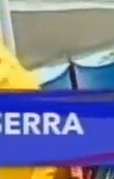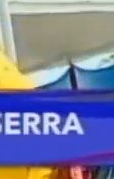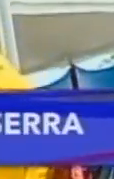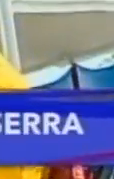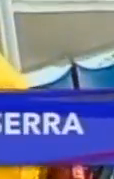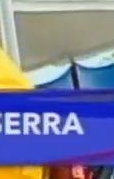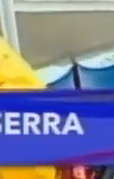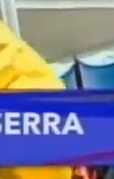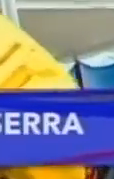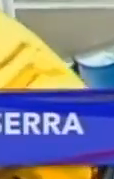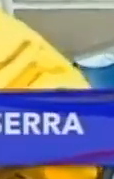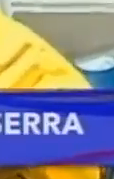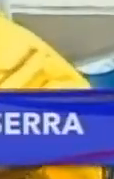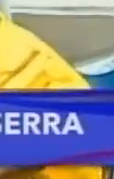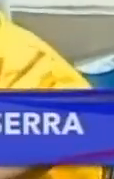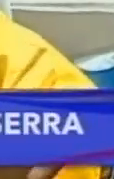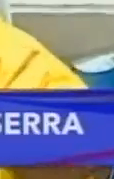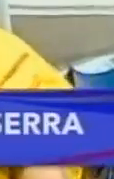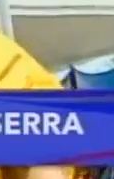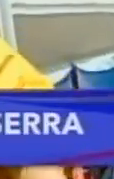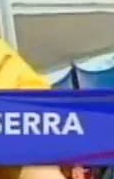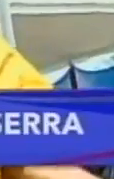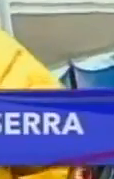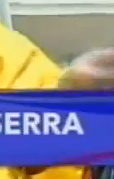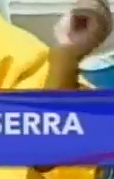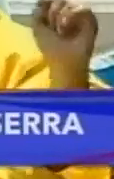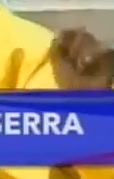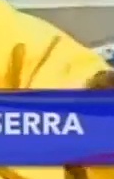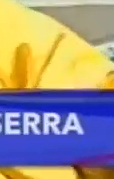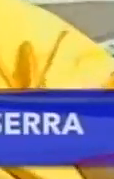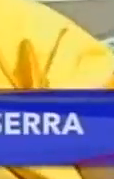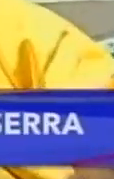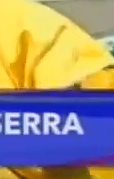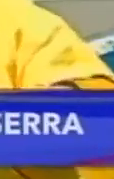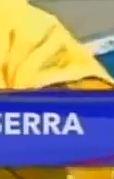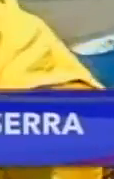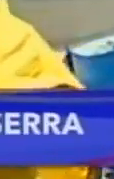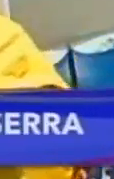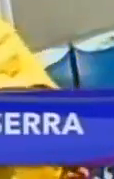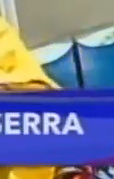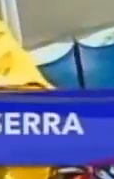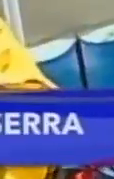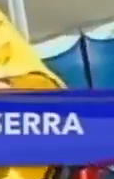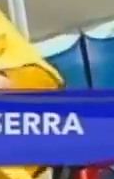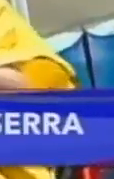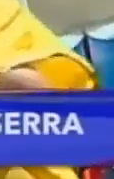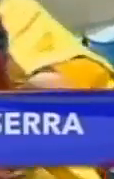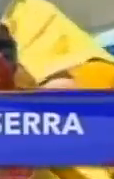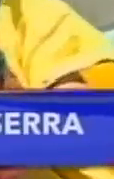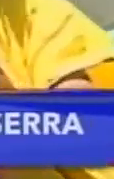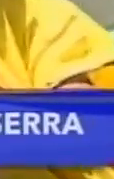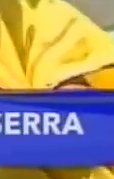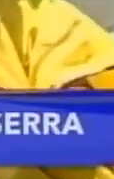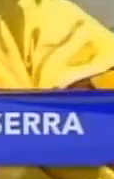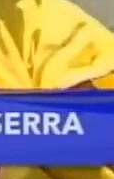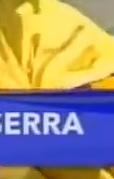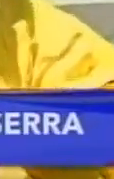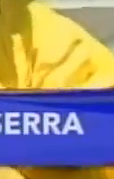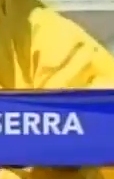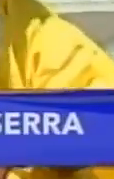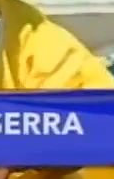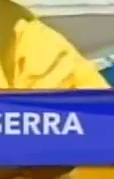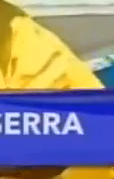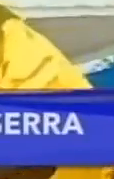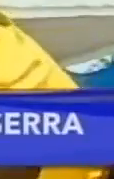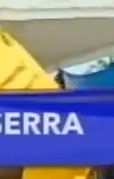mañanas cuando empieza a amanecer. Te veo en las escuelas, te veo en el cuartel. Te veo en las iglesias, creyente, soy de